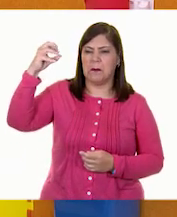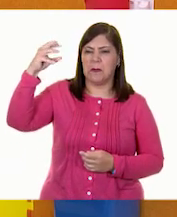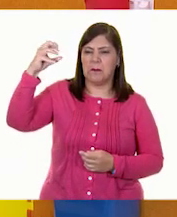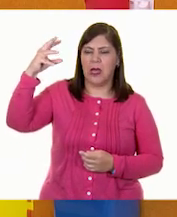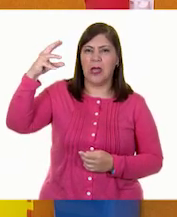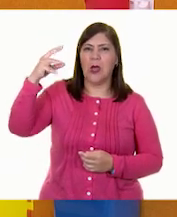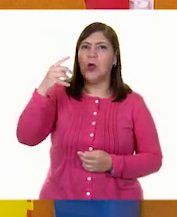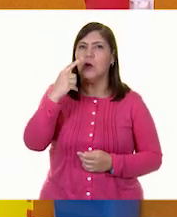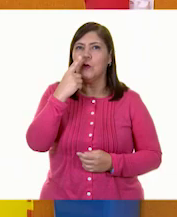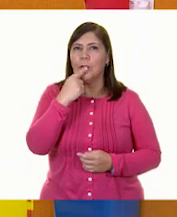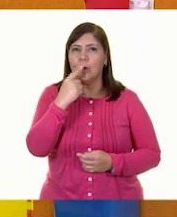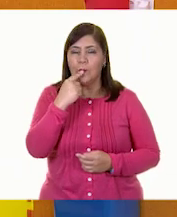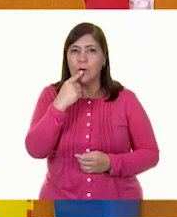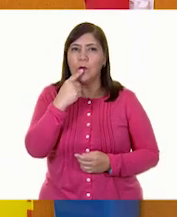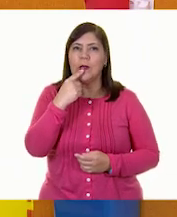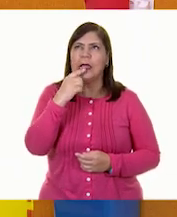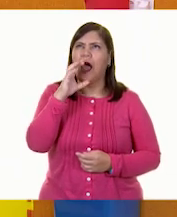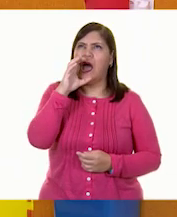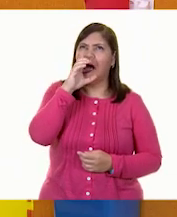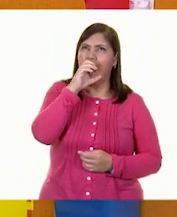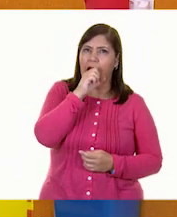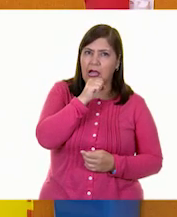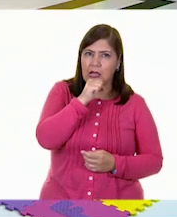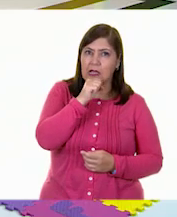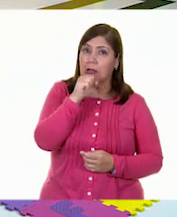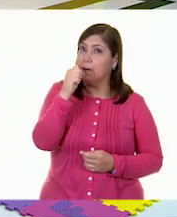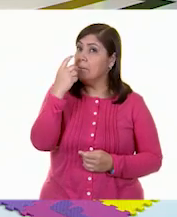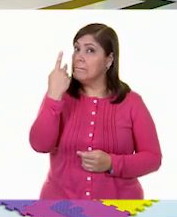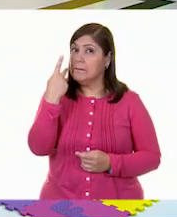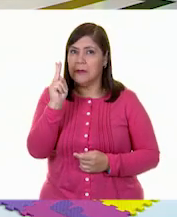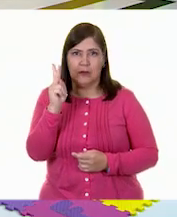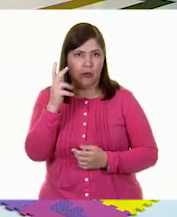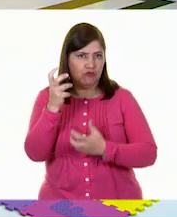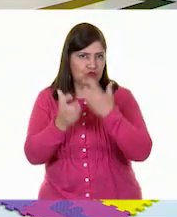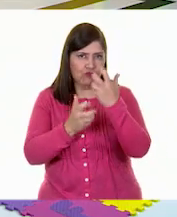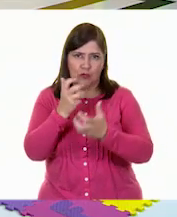es caliente como llama, pero no es fuego?